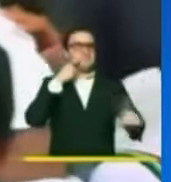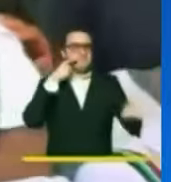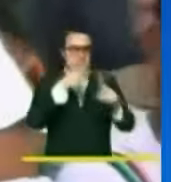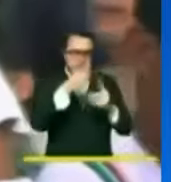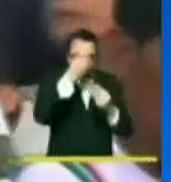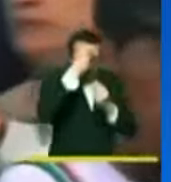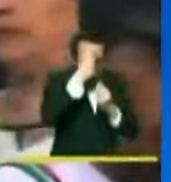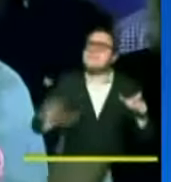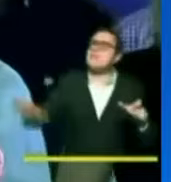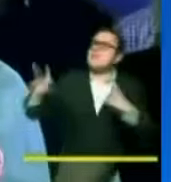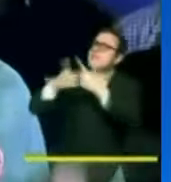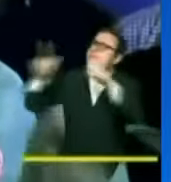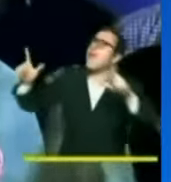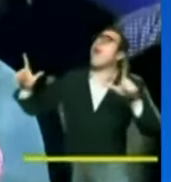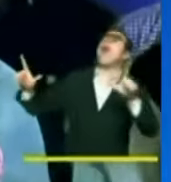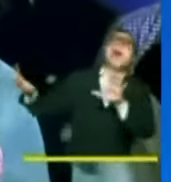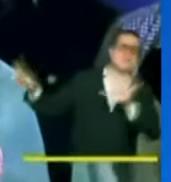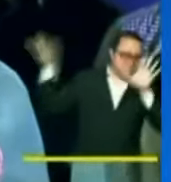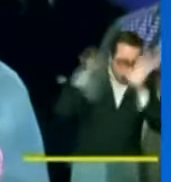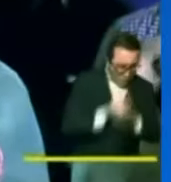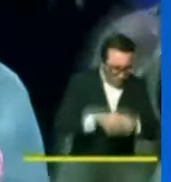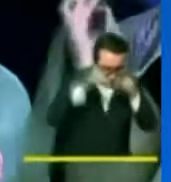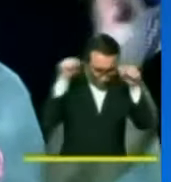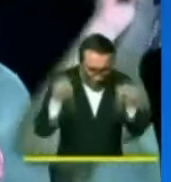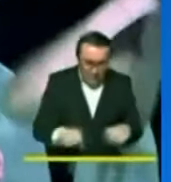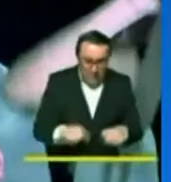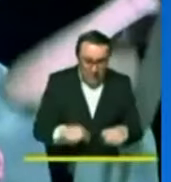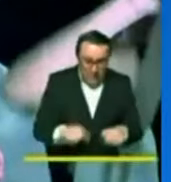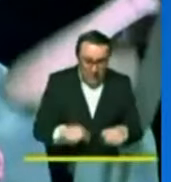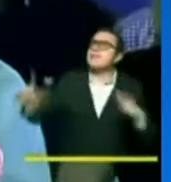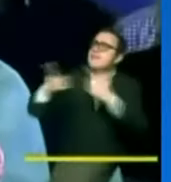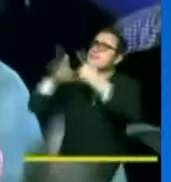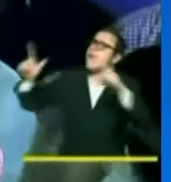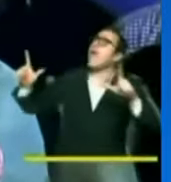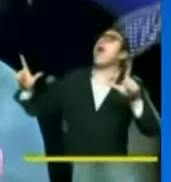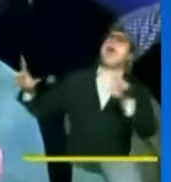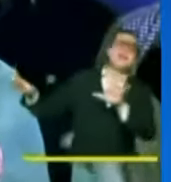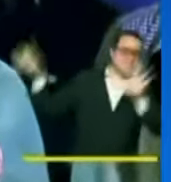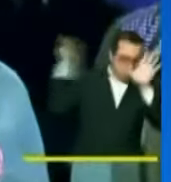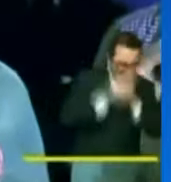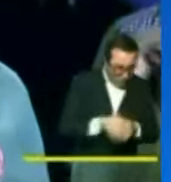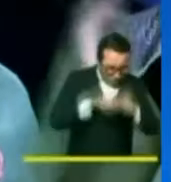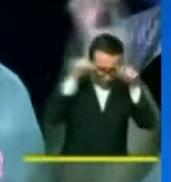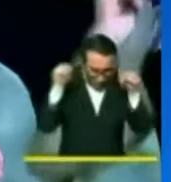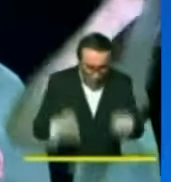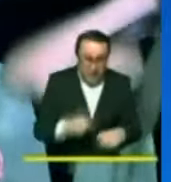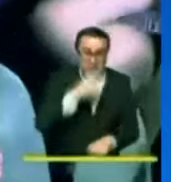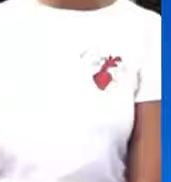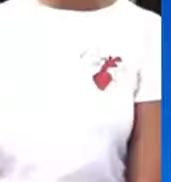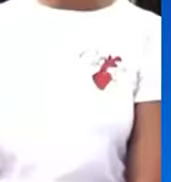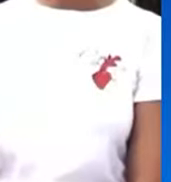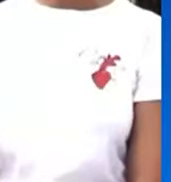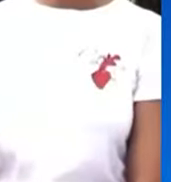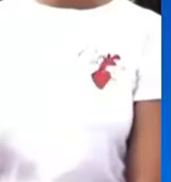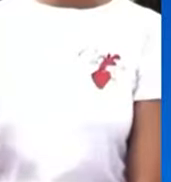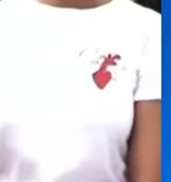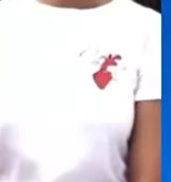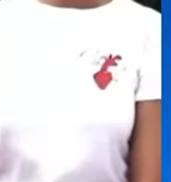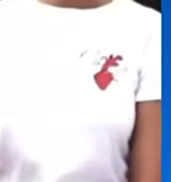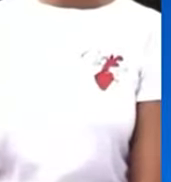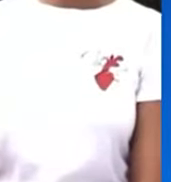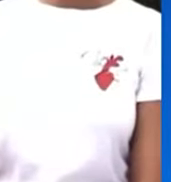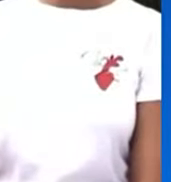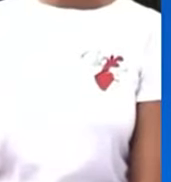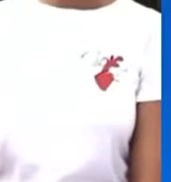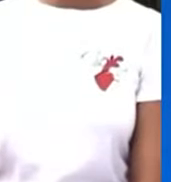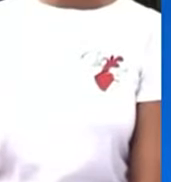requiere sino que requiere una modulación de las mismas y para eso está el congreso para negociar para sentarse como lo pidió Hace unas